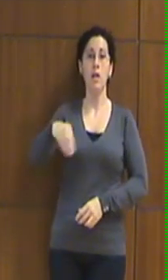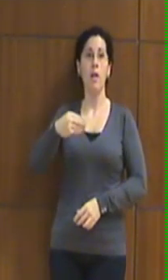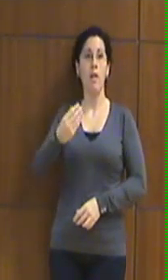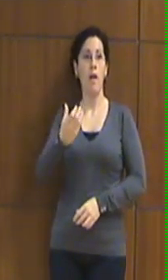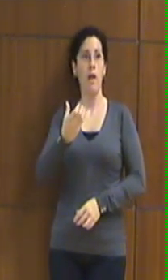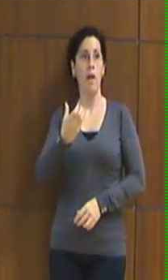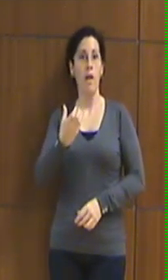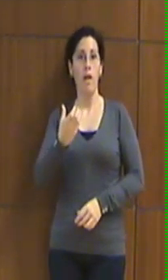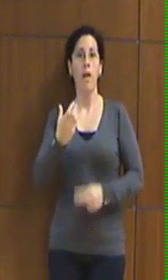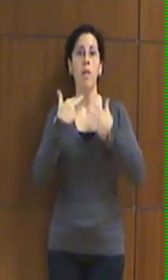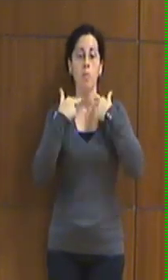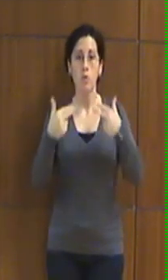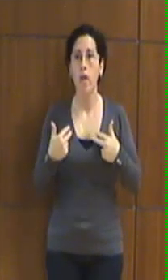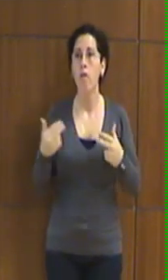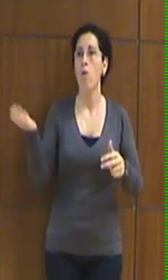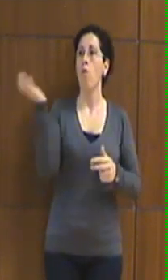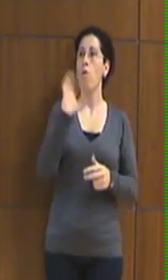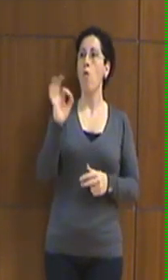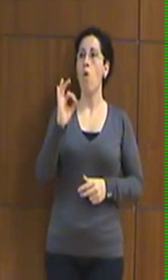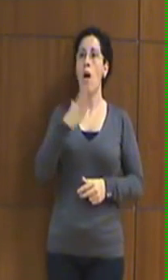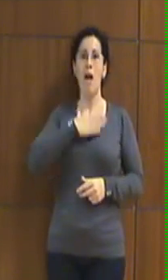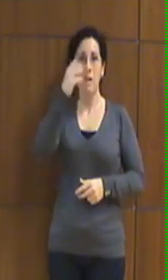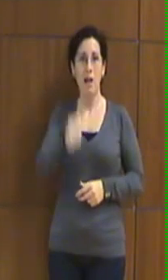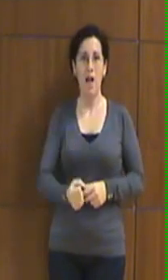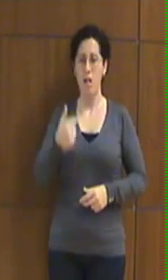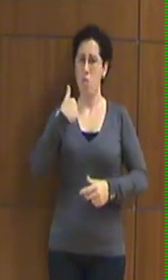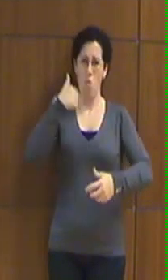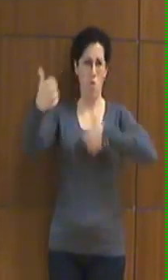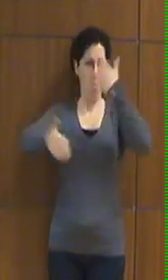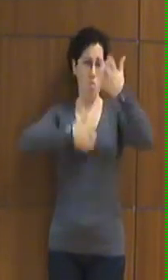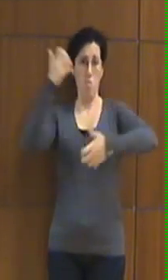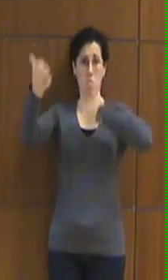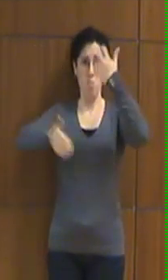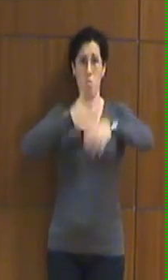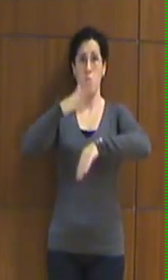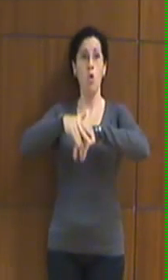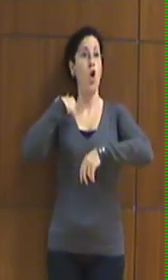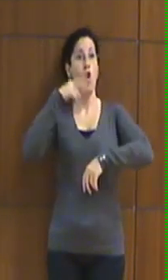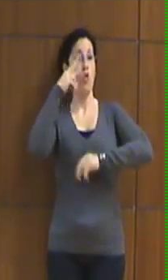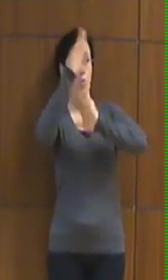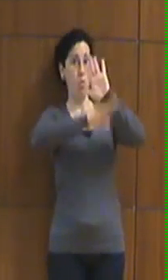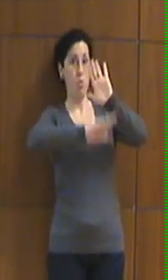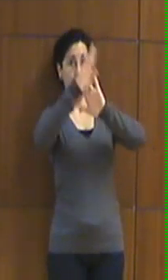presidente de la Autonomía, a mi alcalde, a todo el mundo a parir porque no veo salsa rosa.